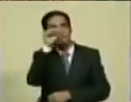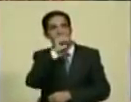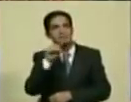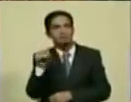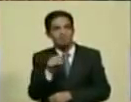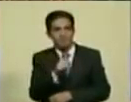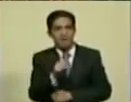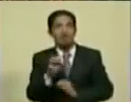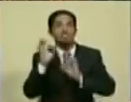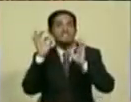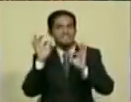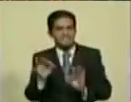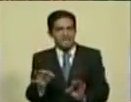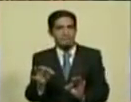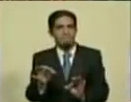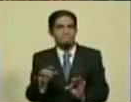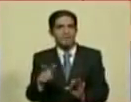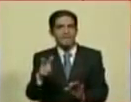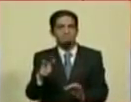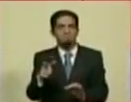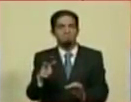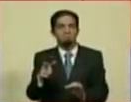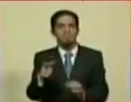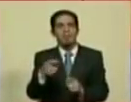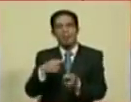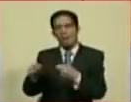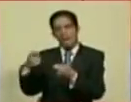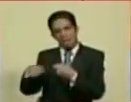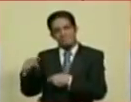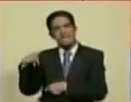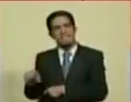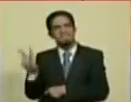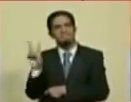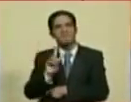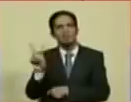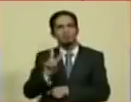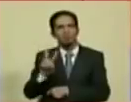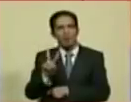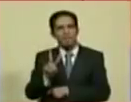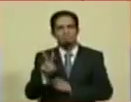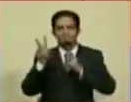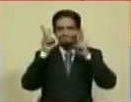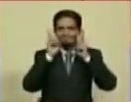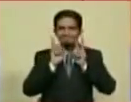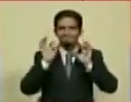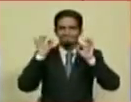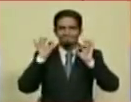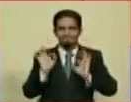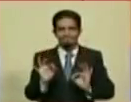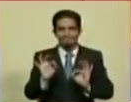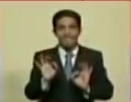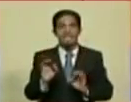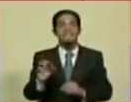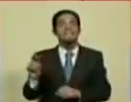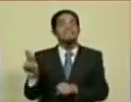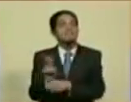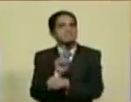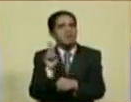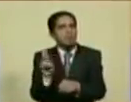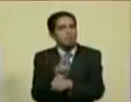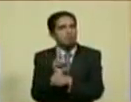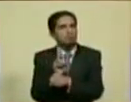siempre estén en el circuito legal, virtuoso, y que tengan el uso destinado,